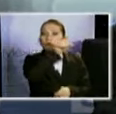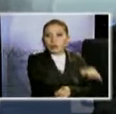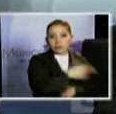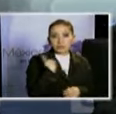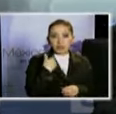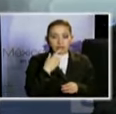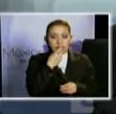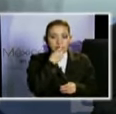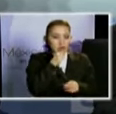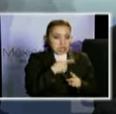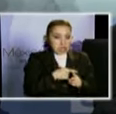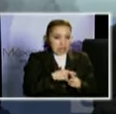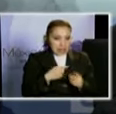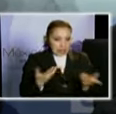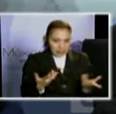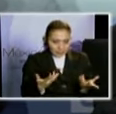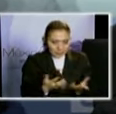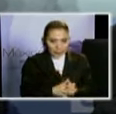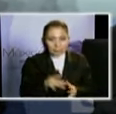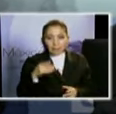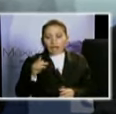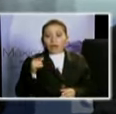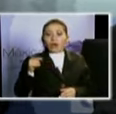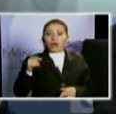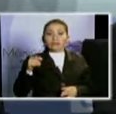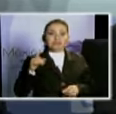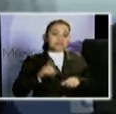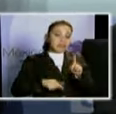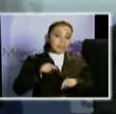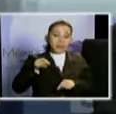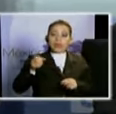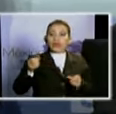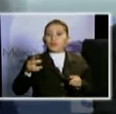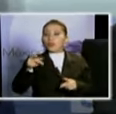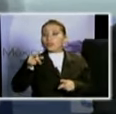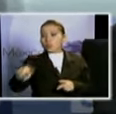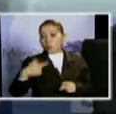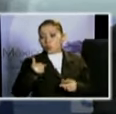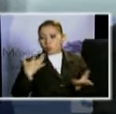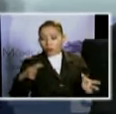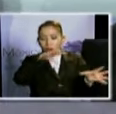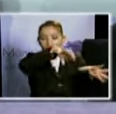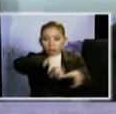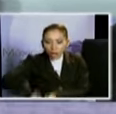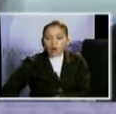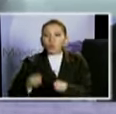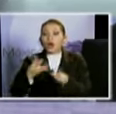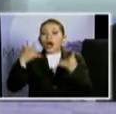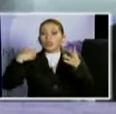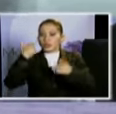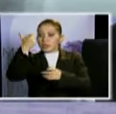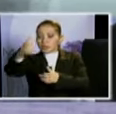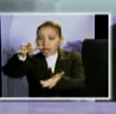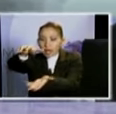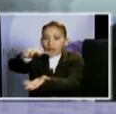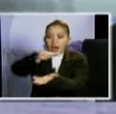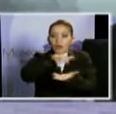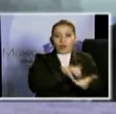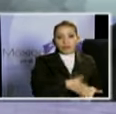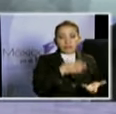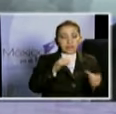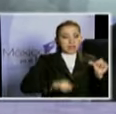por quién o por quiénes, en función de la cantidad de decomisos, en función de la cantidad de dinero, etcétera, de